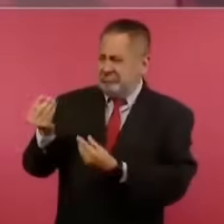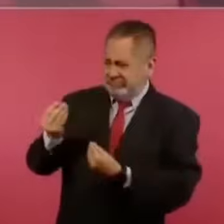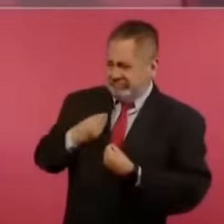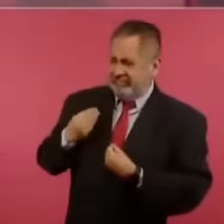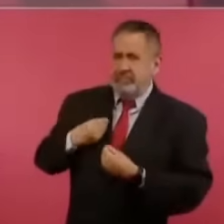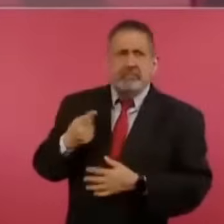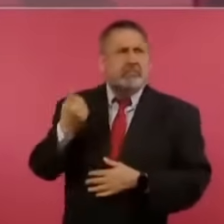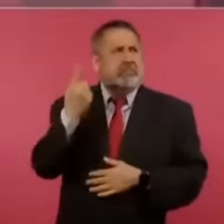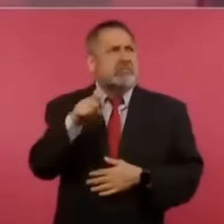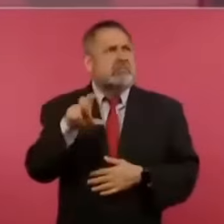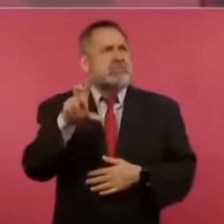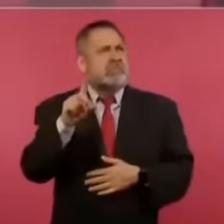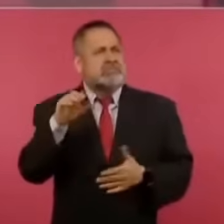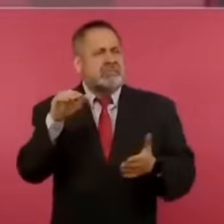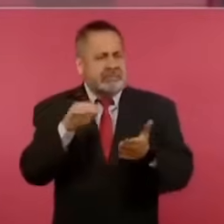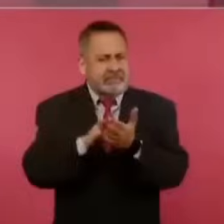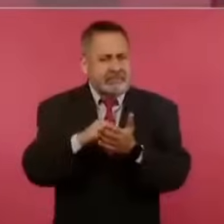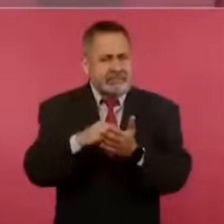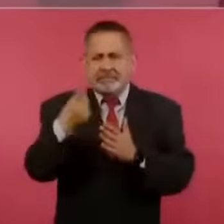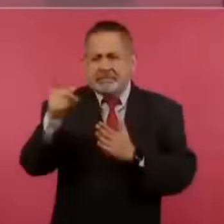de 130,000 pesos mensuales